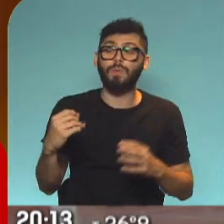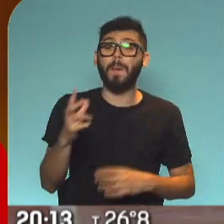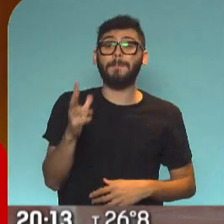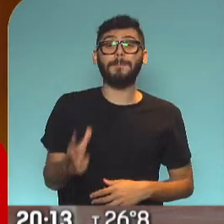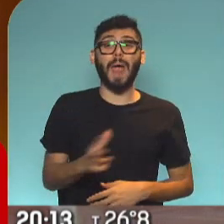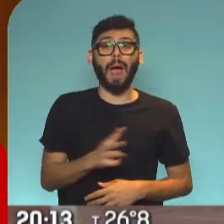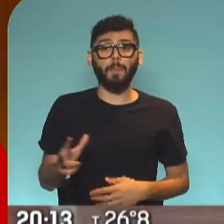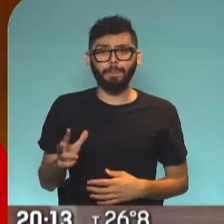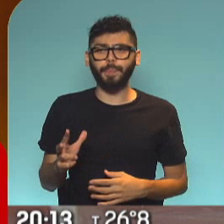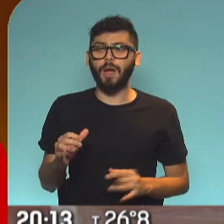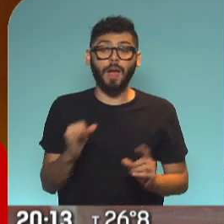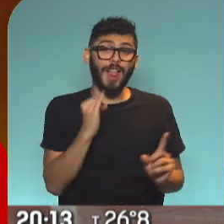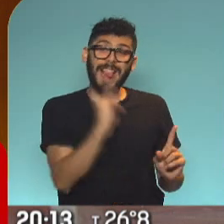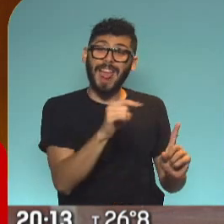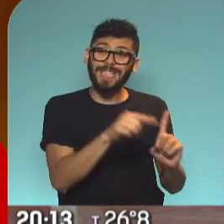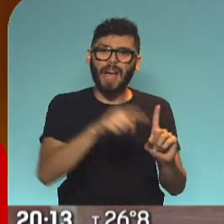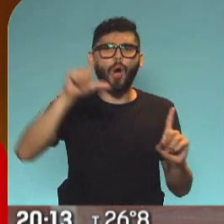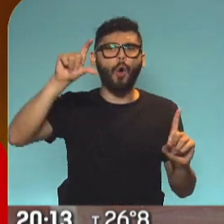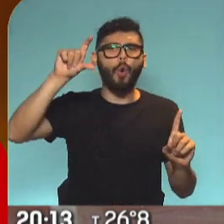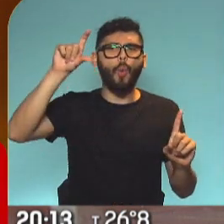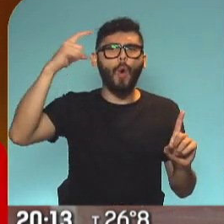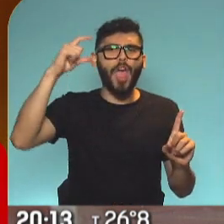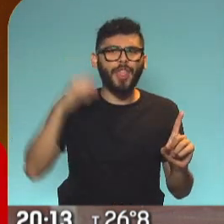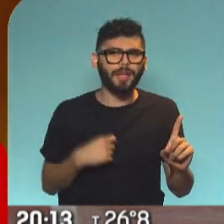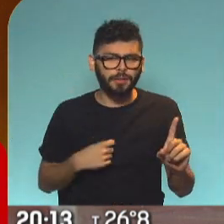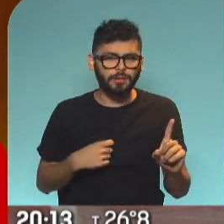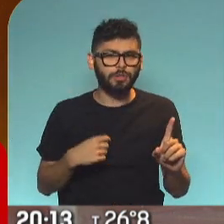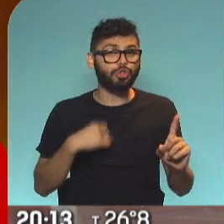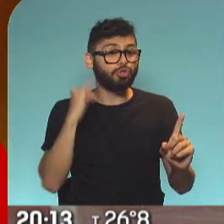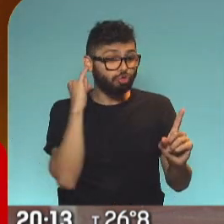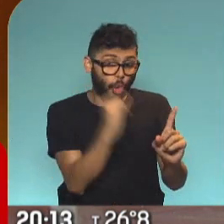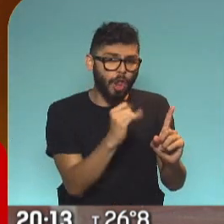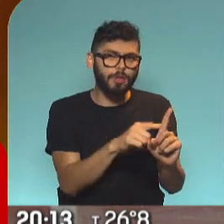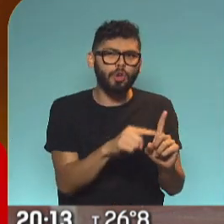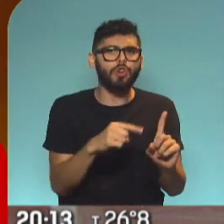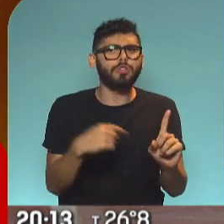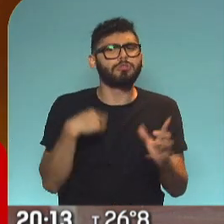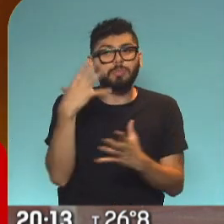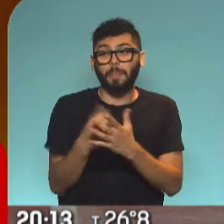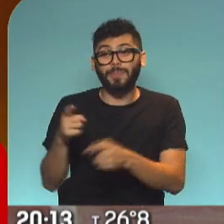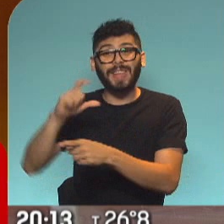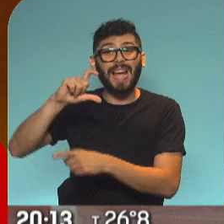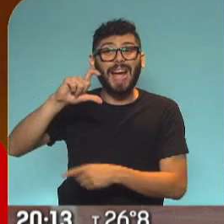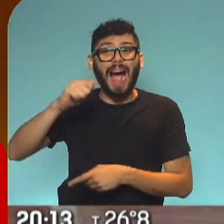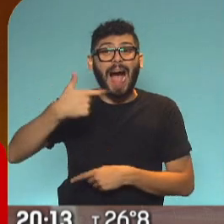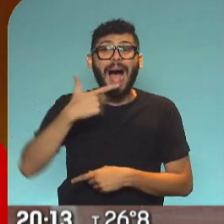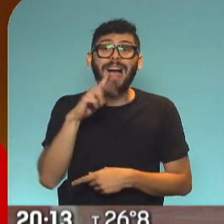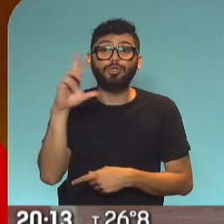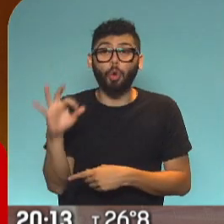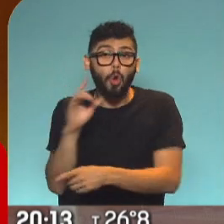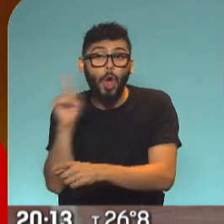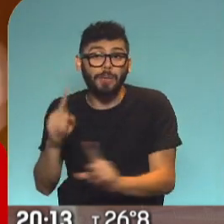voy a aceptar, le dice a Biden, después de que Castro, que no sabía nada de esta propuesta, porque fue una propuesta de Estados